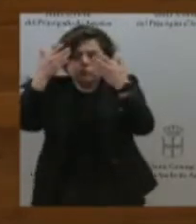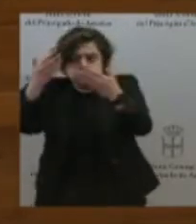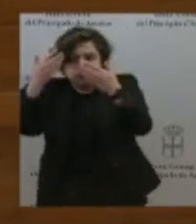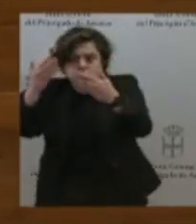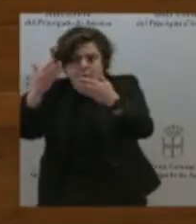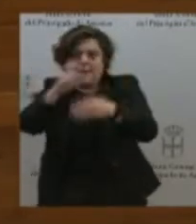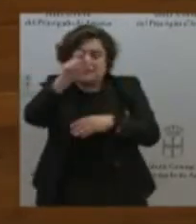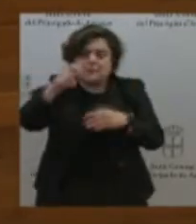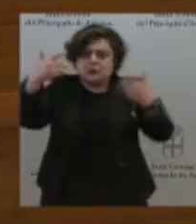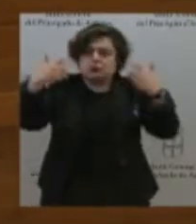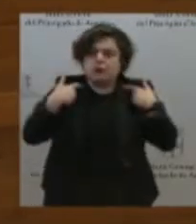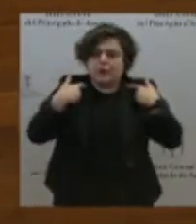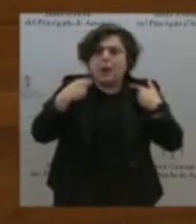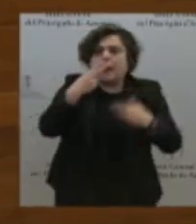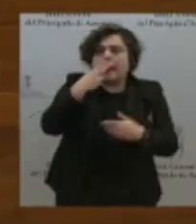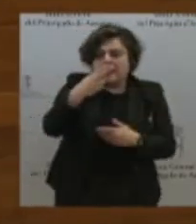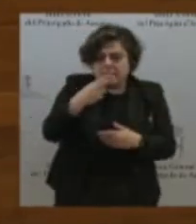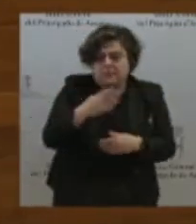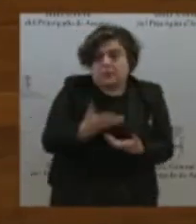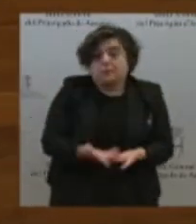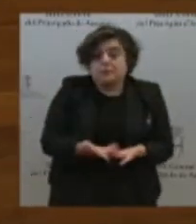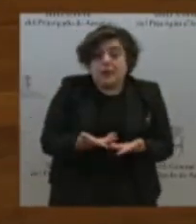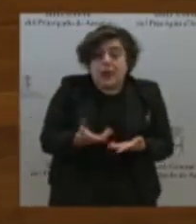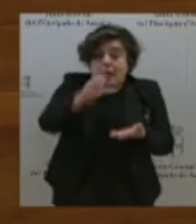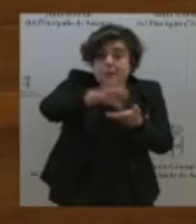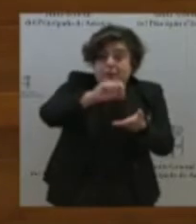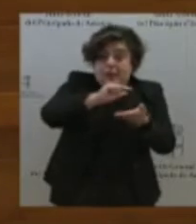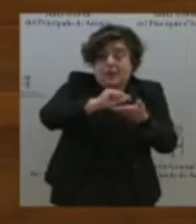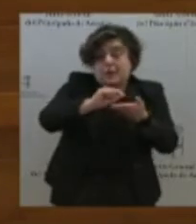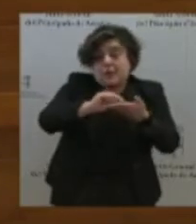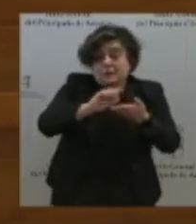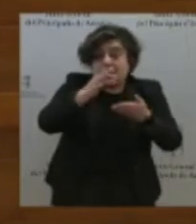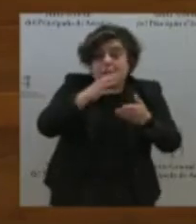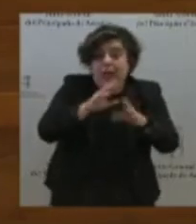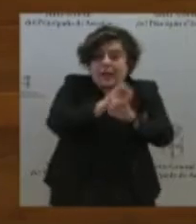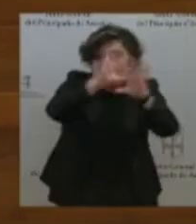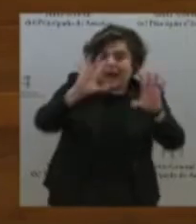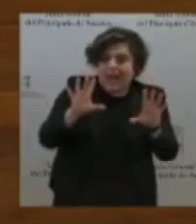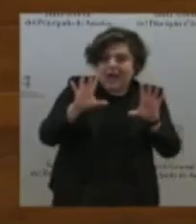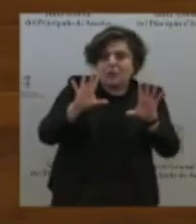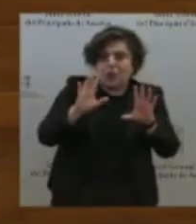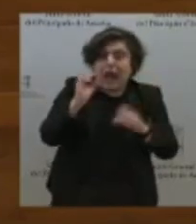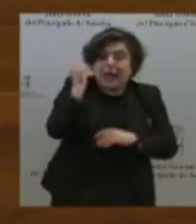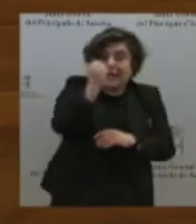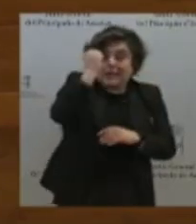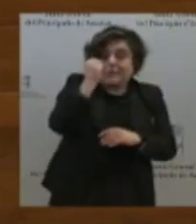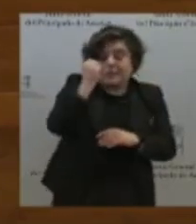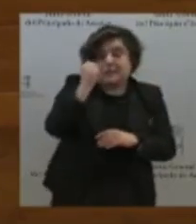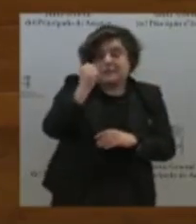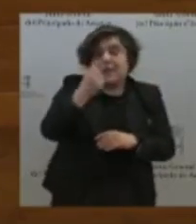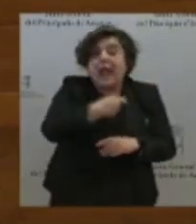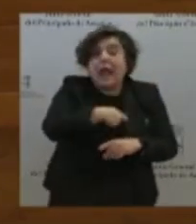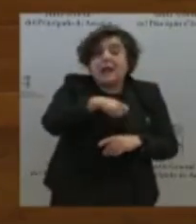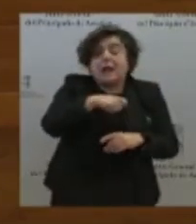Central de las Administraciones Judiciales para el Esclarecimiento de los Crímenes del Nacionalsocialismo es uno de esos organismos. Creado